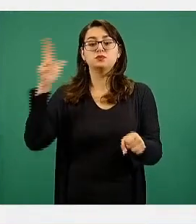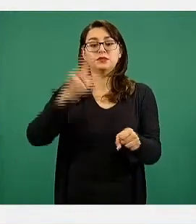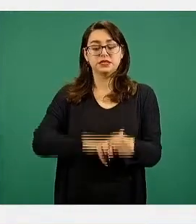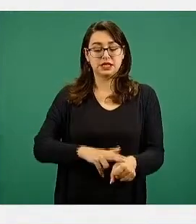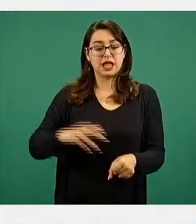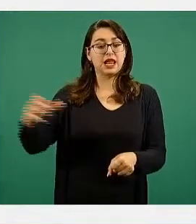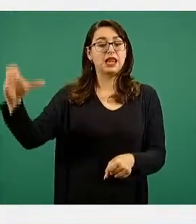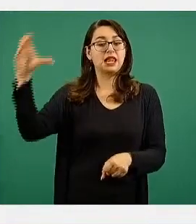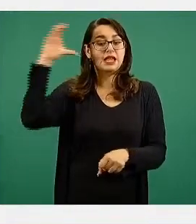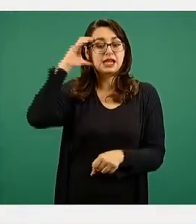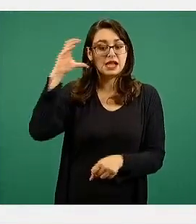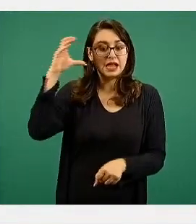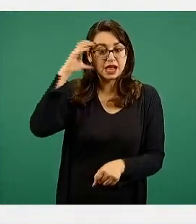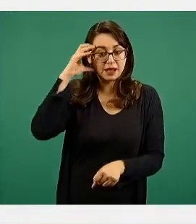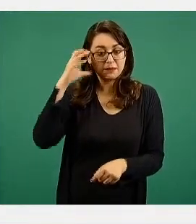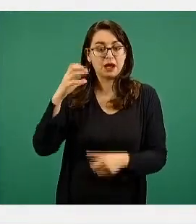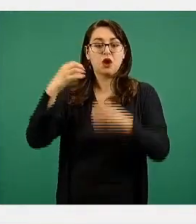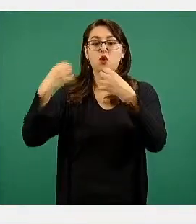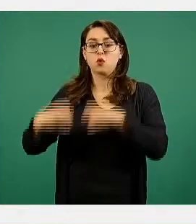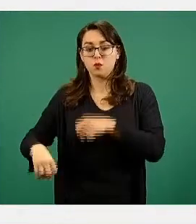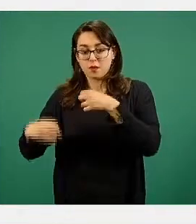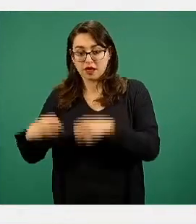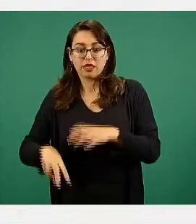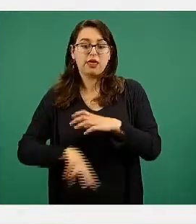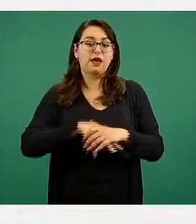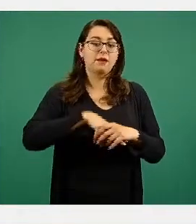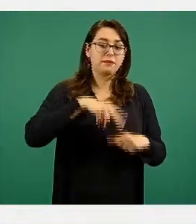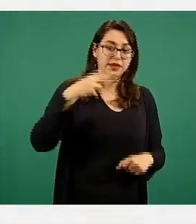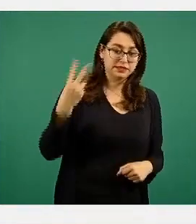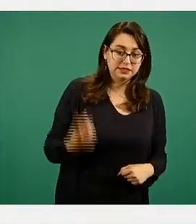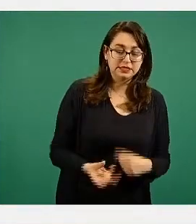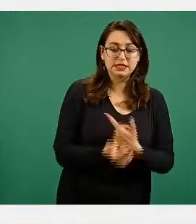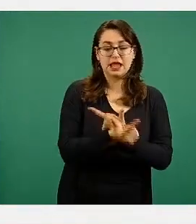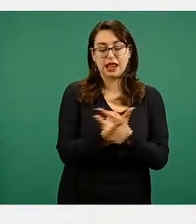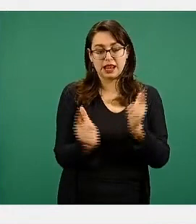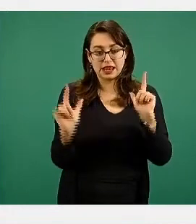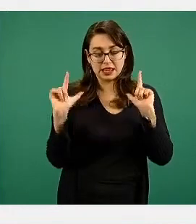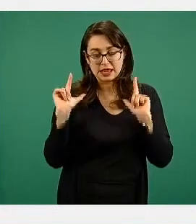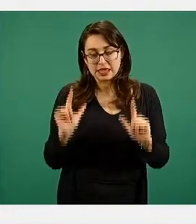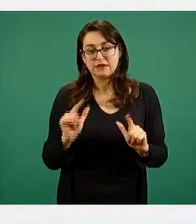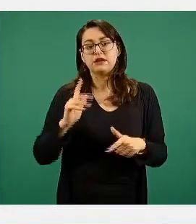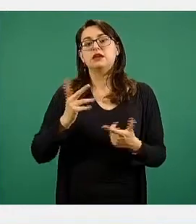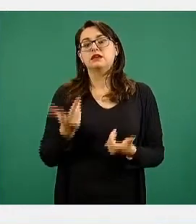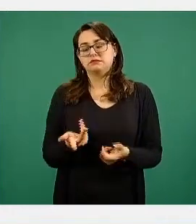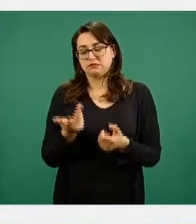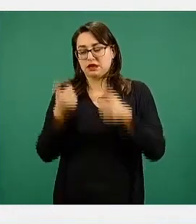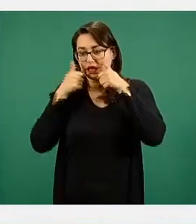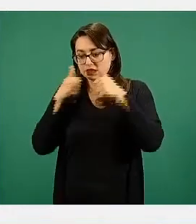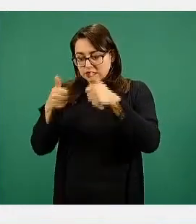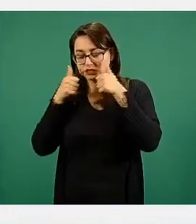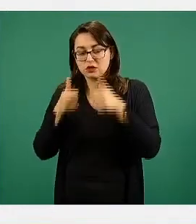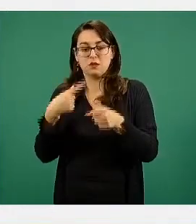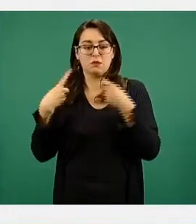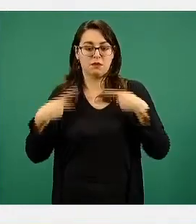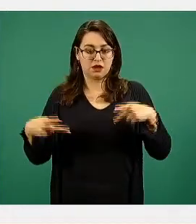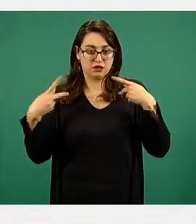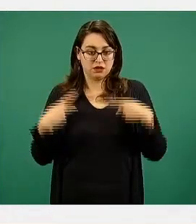y ocupación y desocupación de camas por infección respiratoria aguda